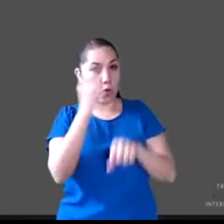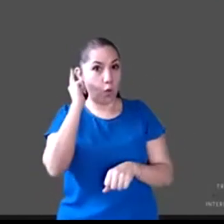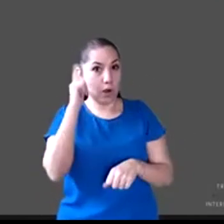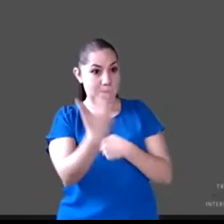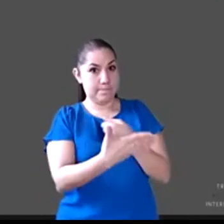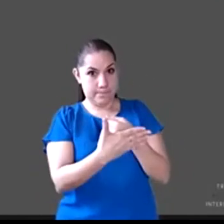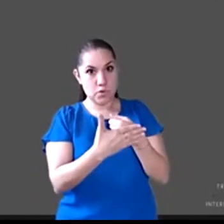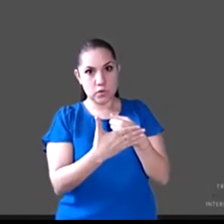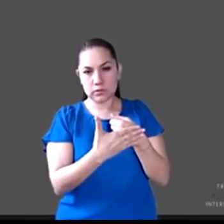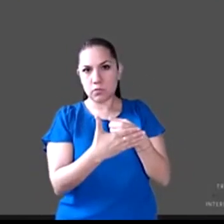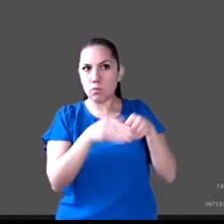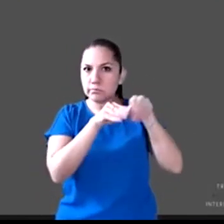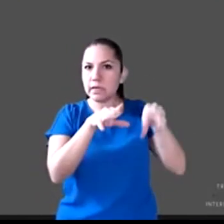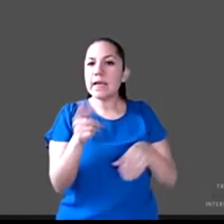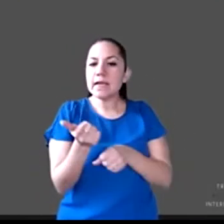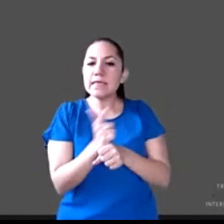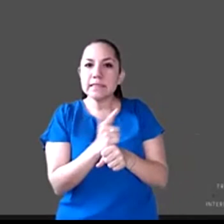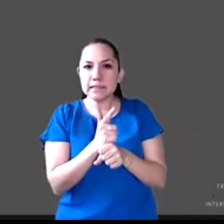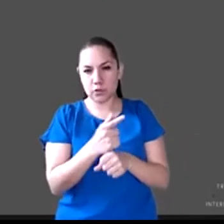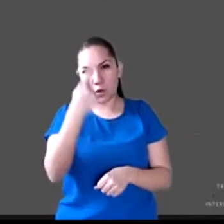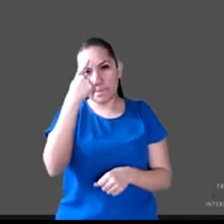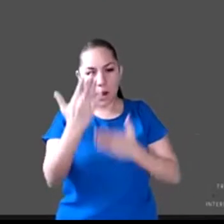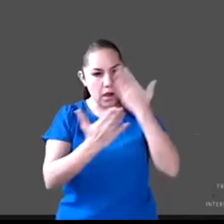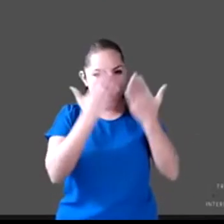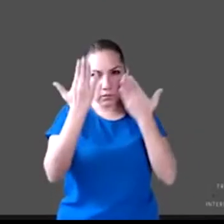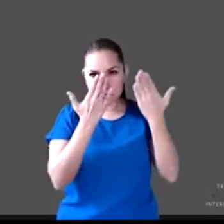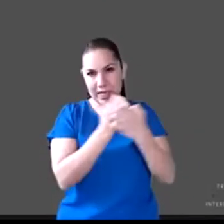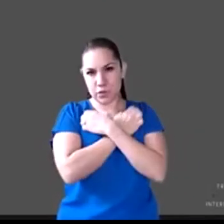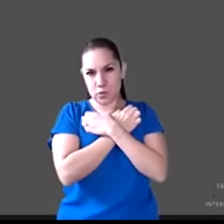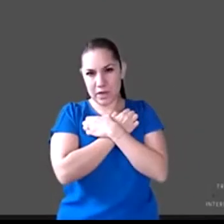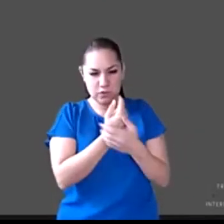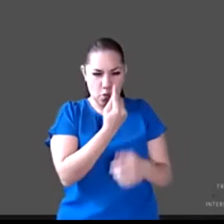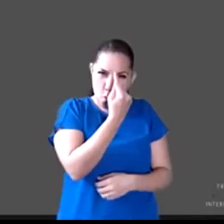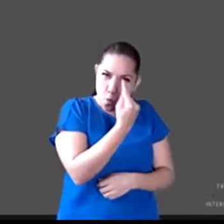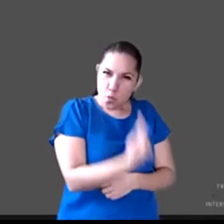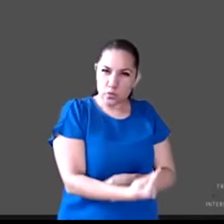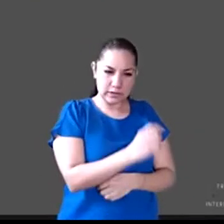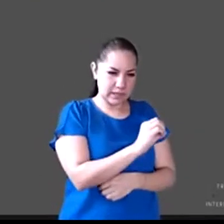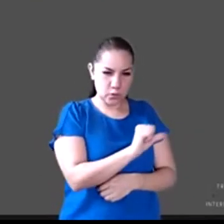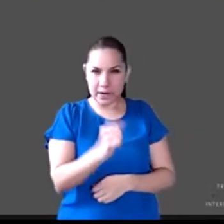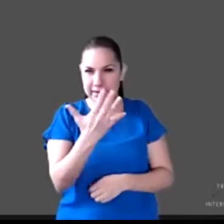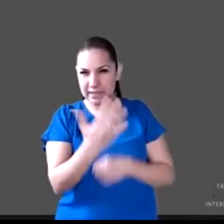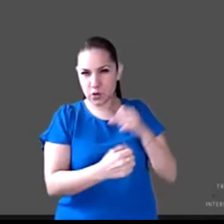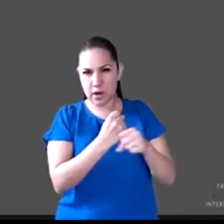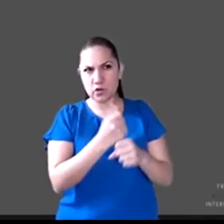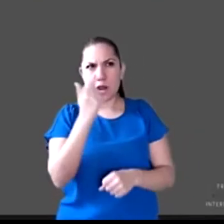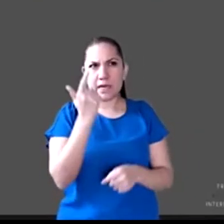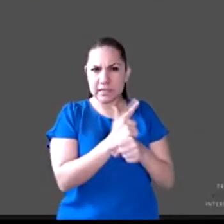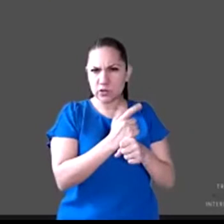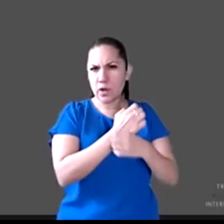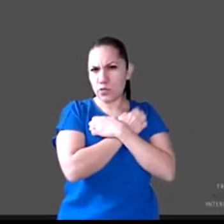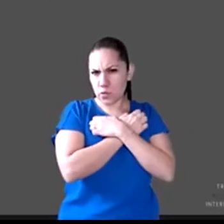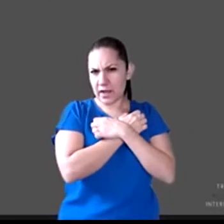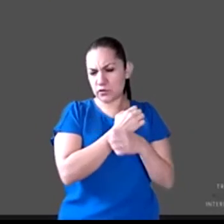licenciatura en Educación Inicial y Gestión de Instituciones. Espero que dije bien el nombre, Luis, de la